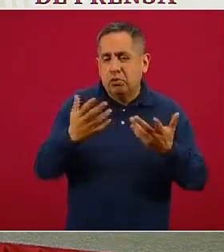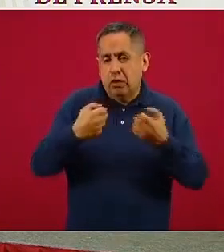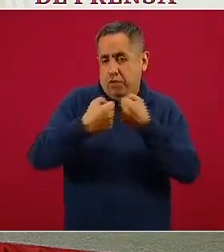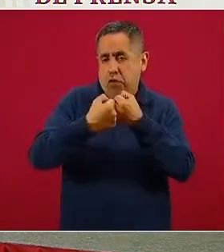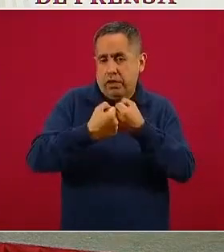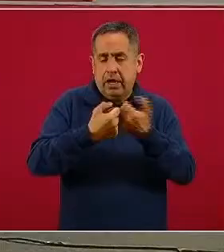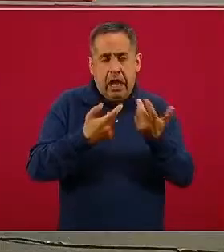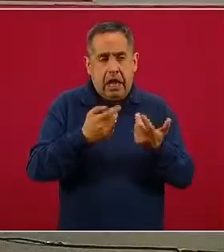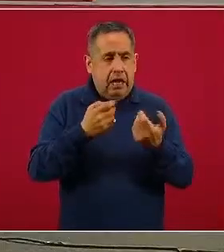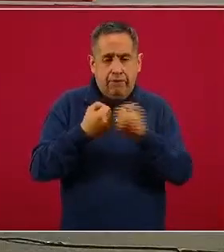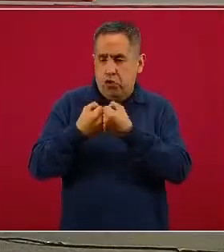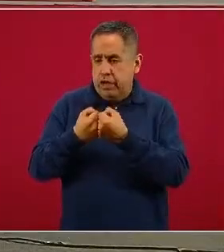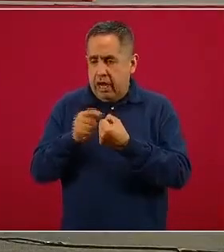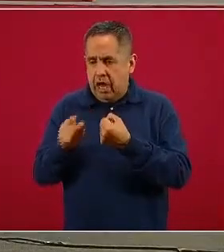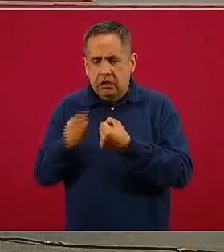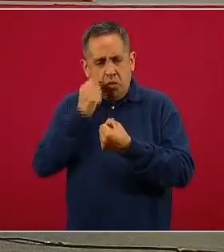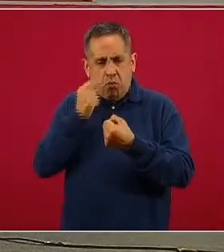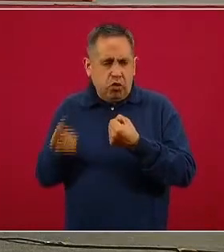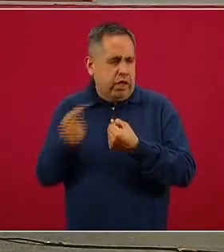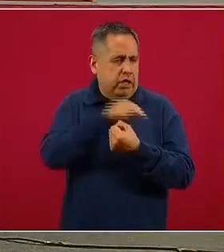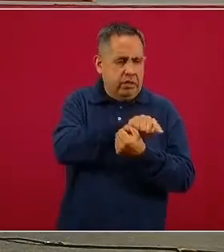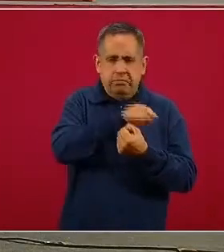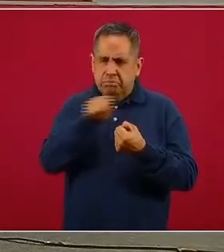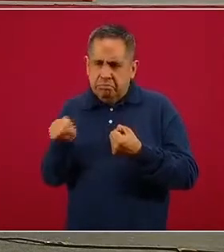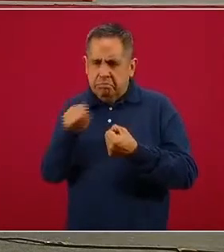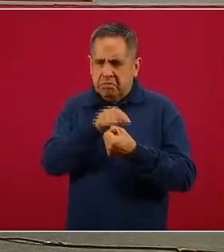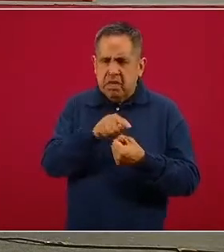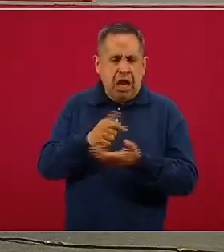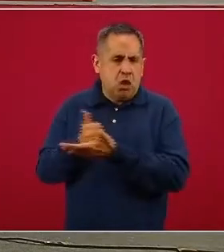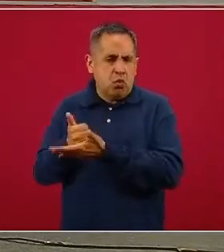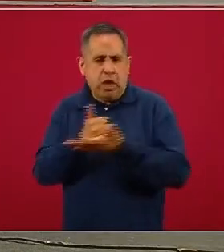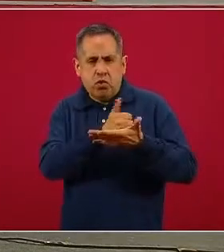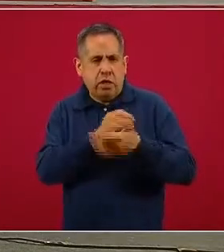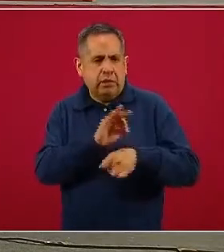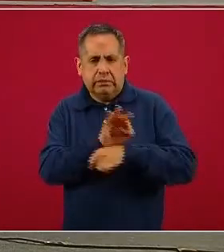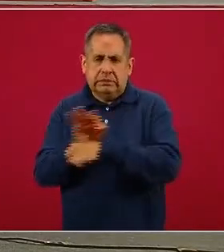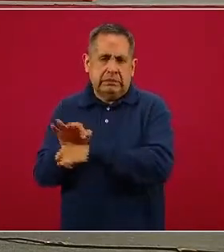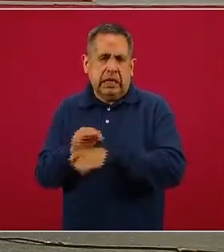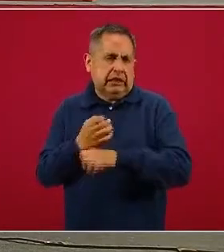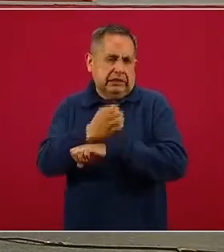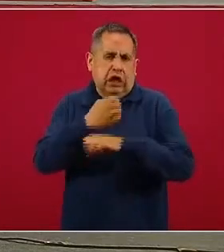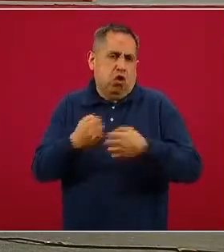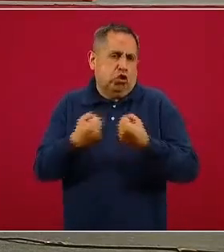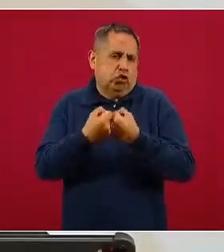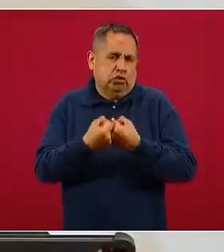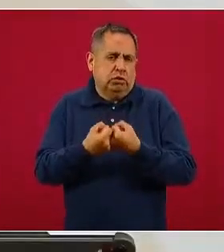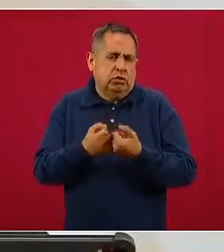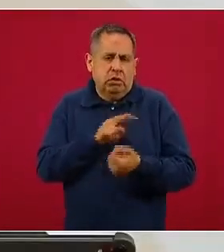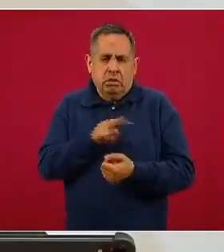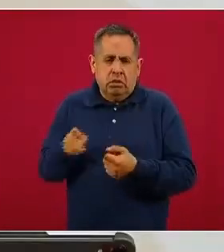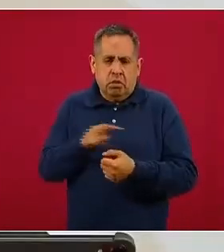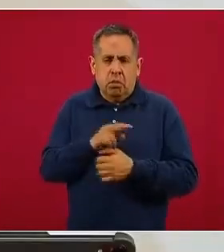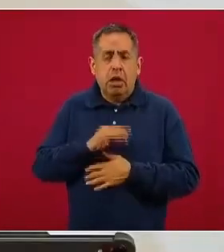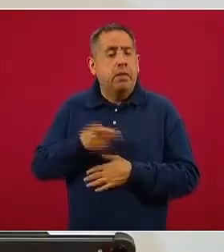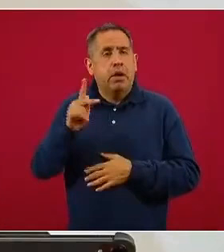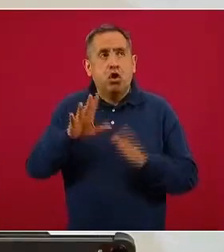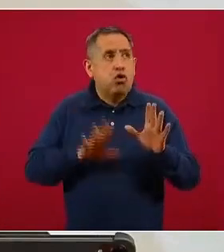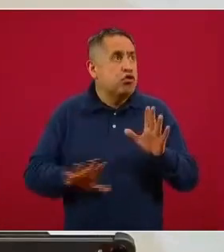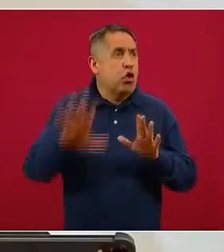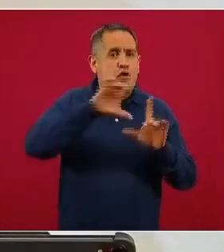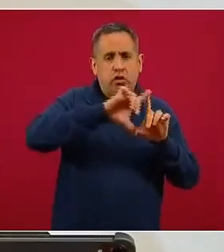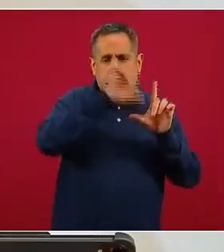fronteriza puedan también atender y apoyar a los estados vecinos, ¿no? Pero en general están distribuidas en todas las